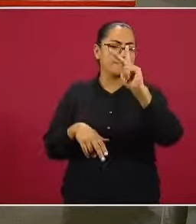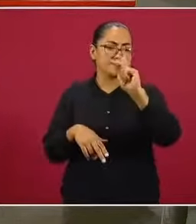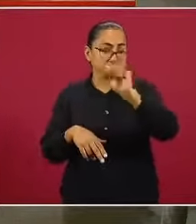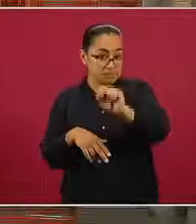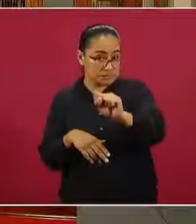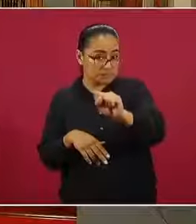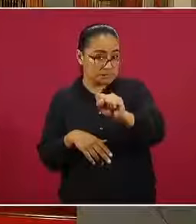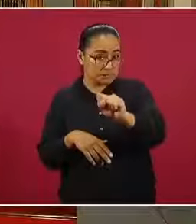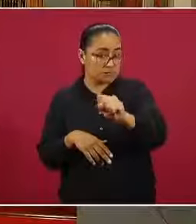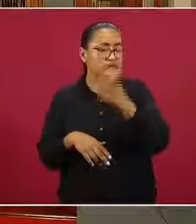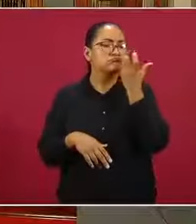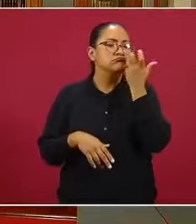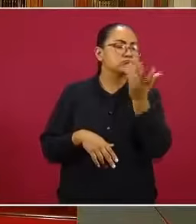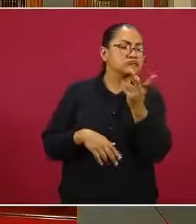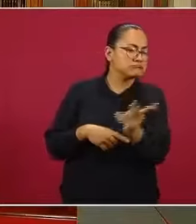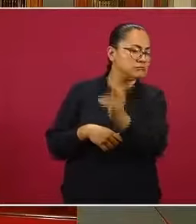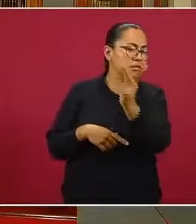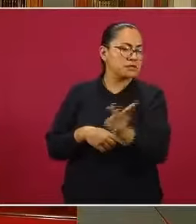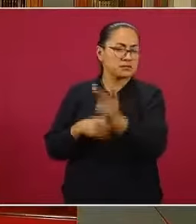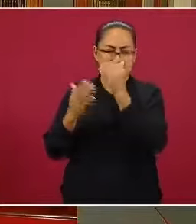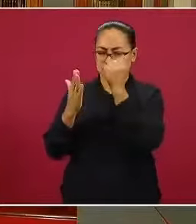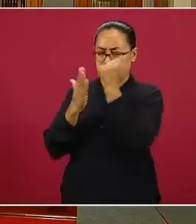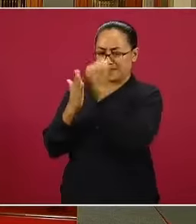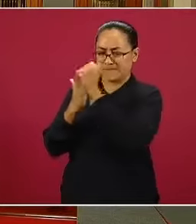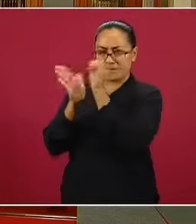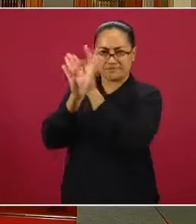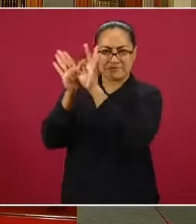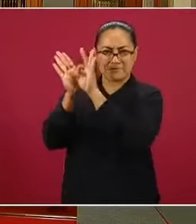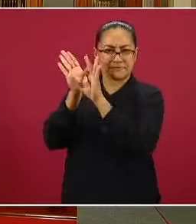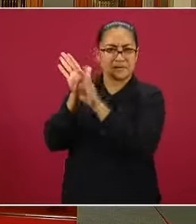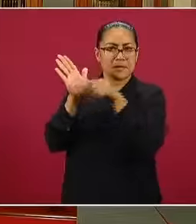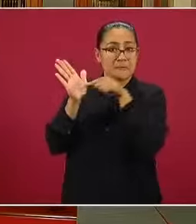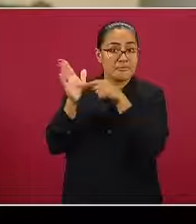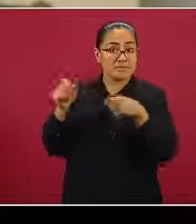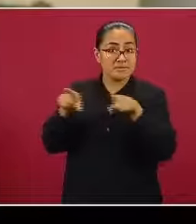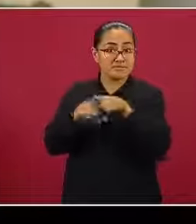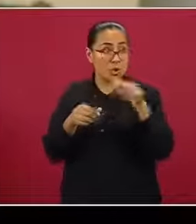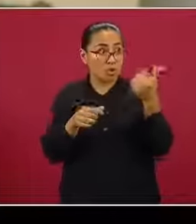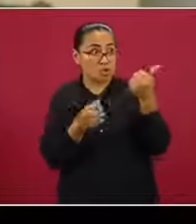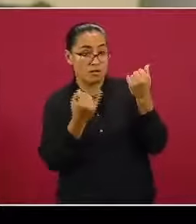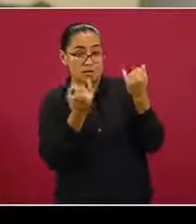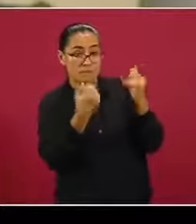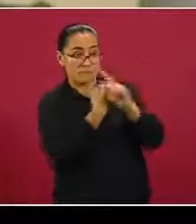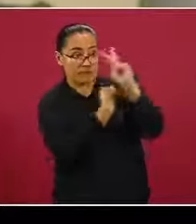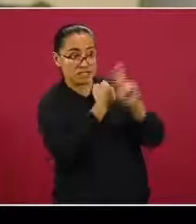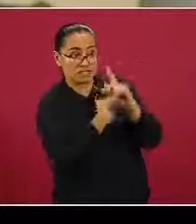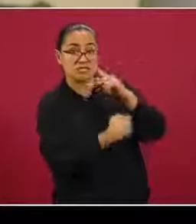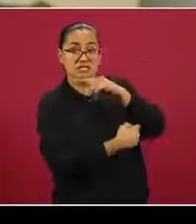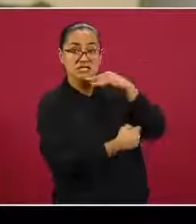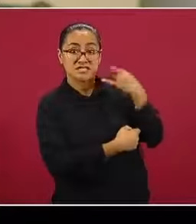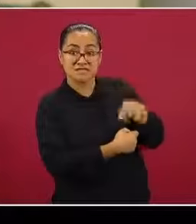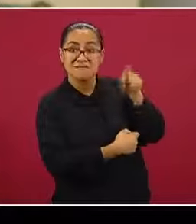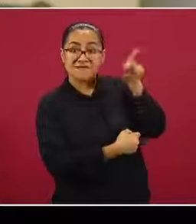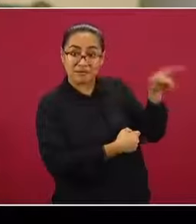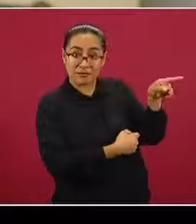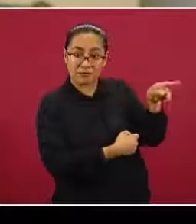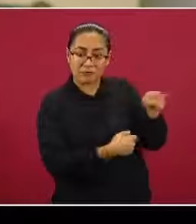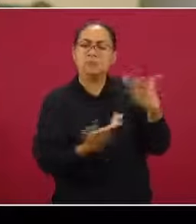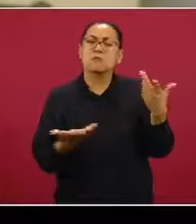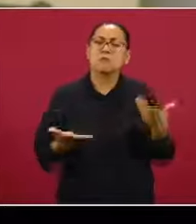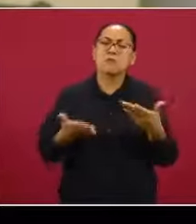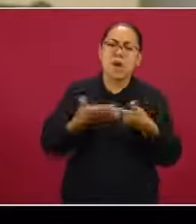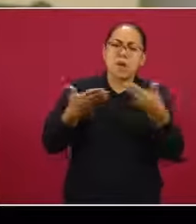el impulso de este etiquetado pues viene también de muestras como el caso chileno, ¿no? Pero ¿en qué se coloca México ahora con este